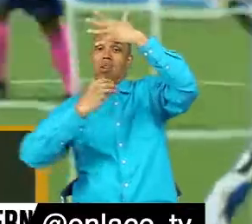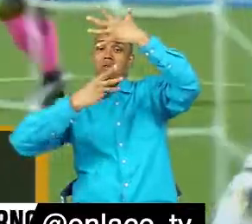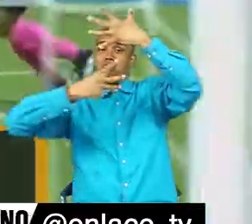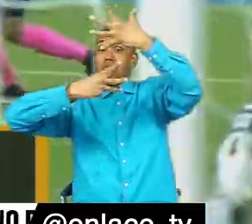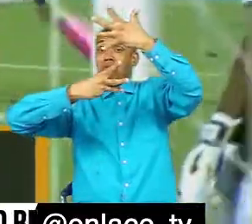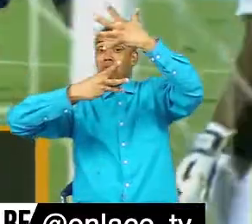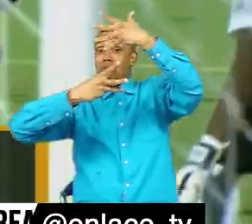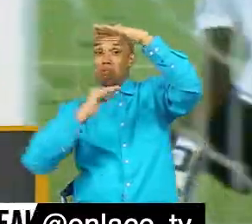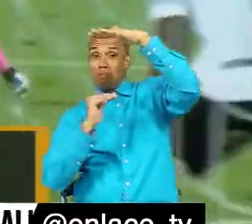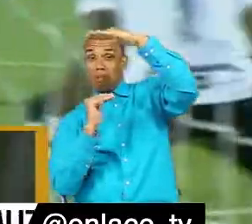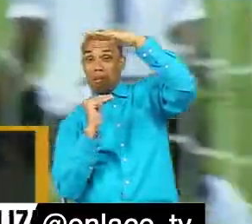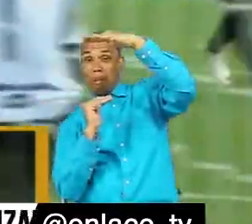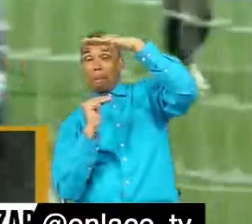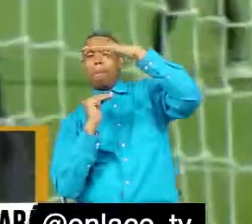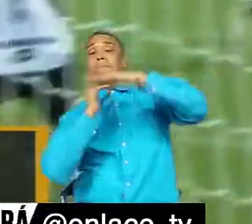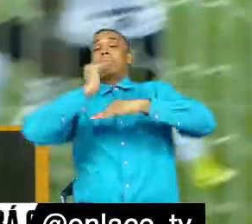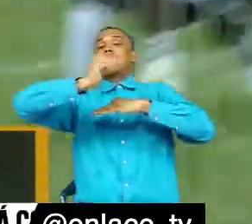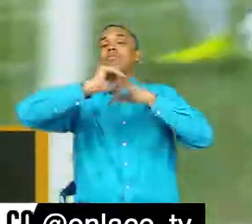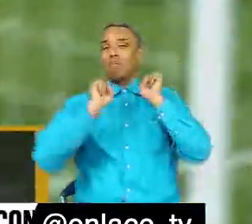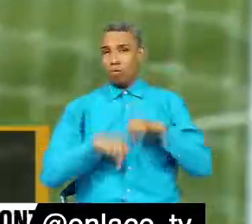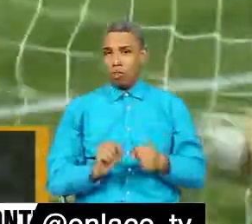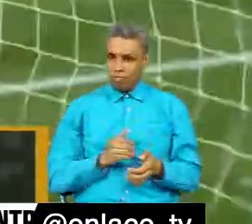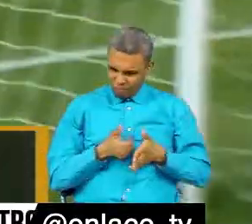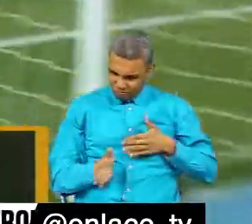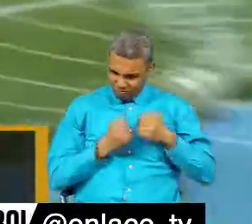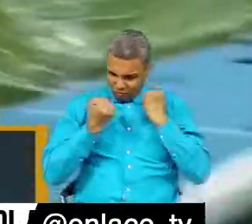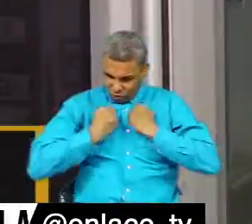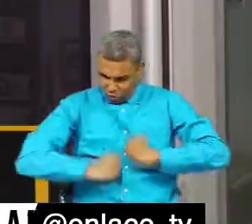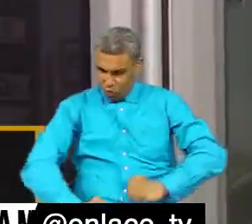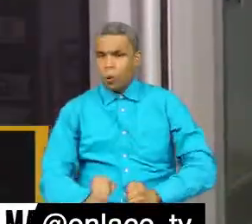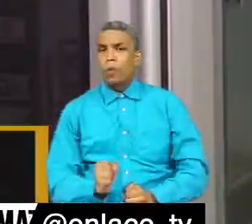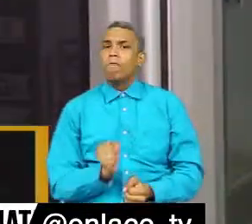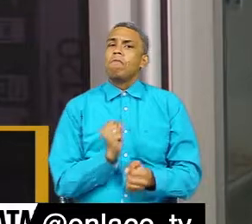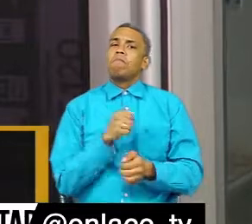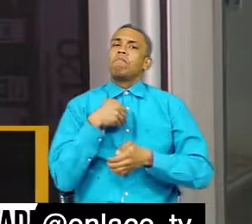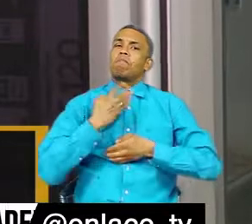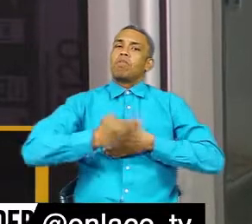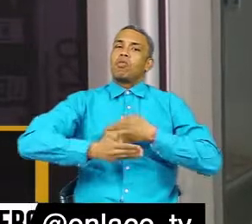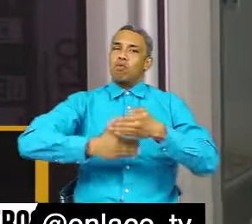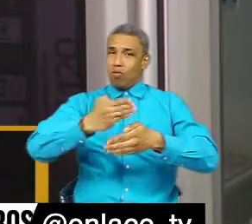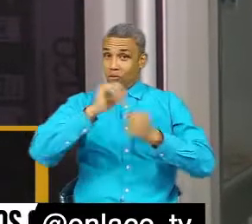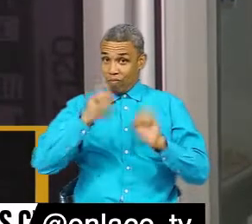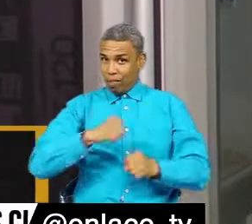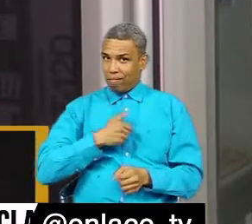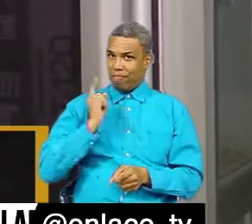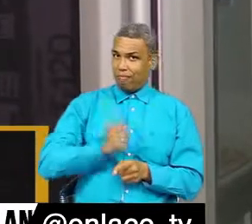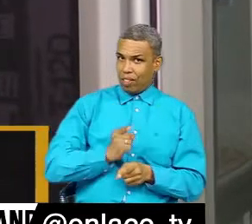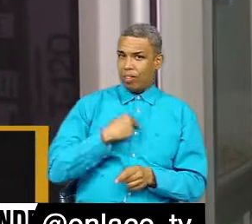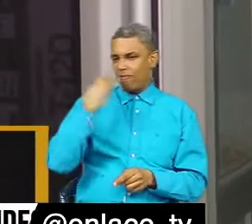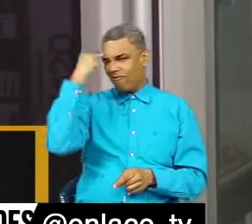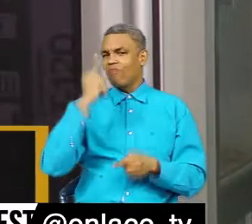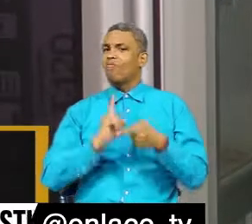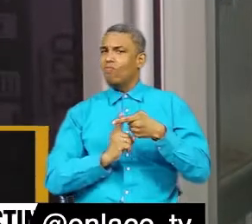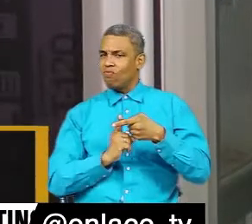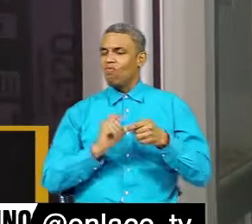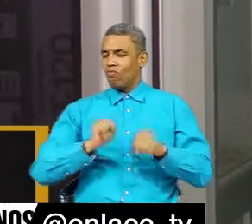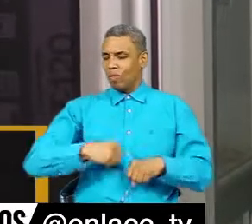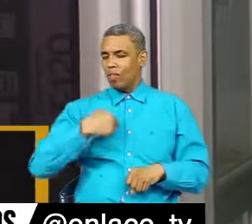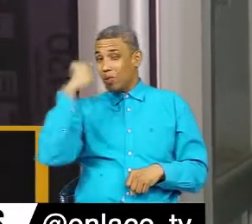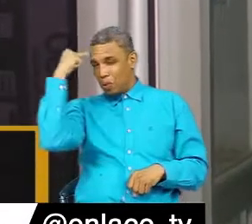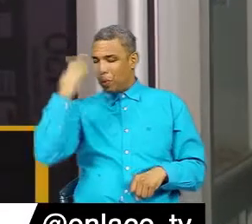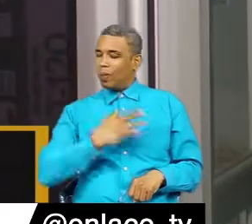que cuando uno trabaja, consigue las cosas, entonces sé que los goles van a llegar, sé que